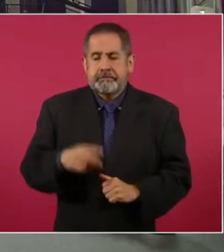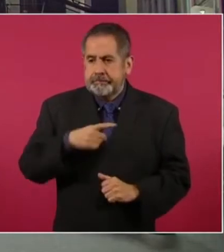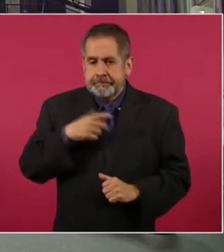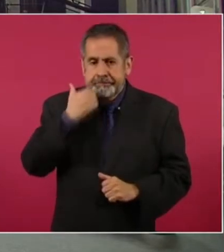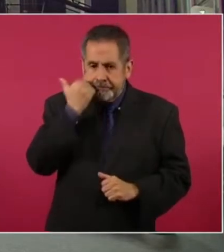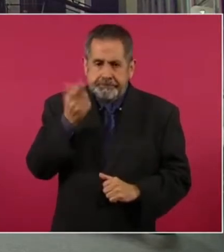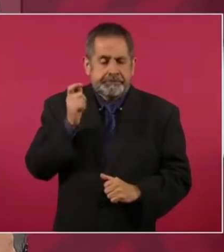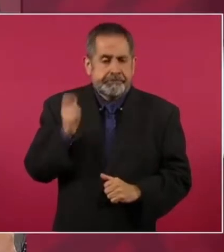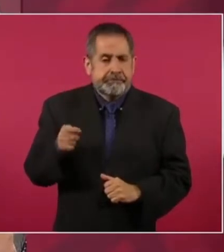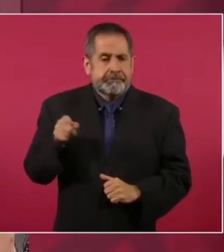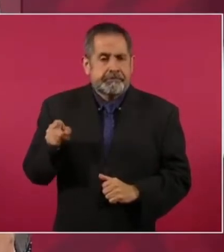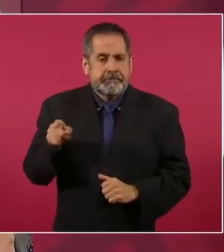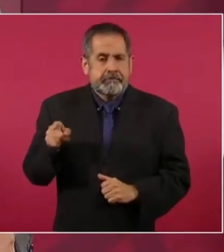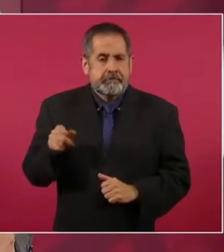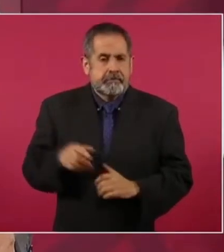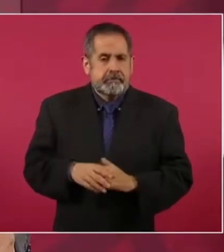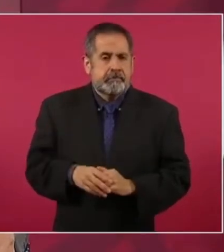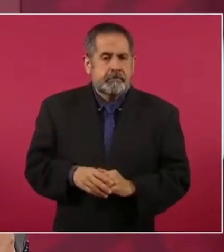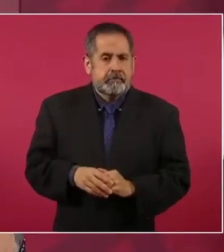queremos